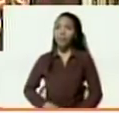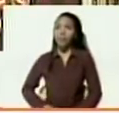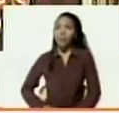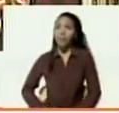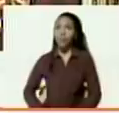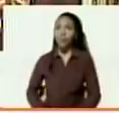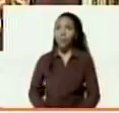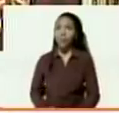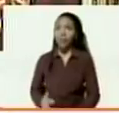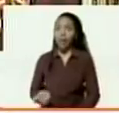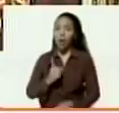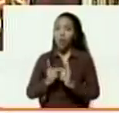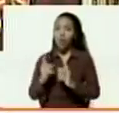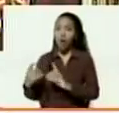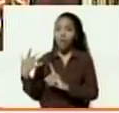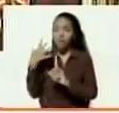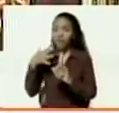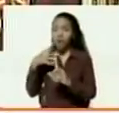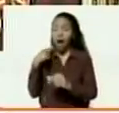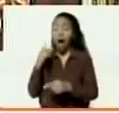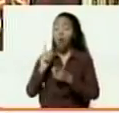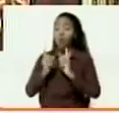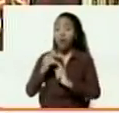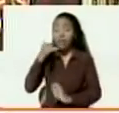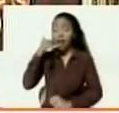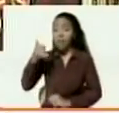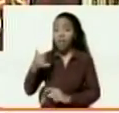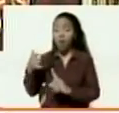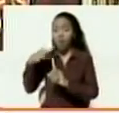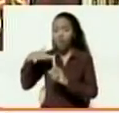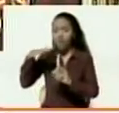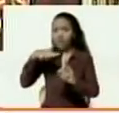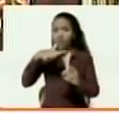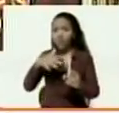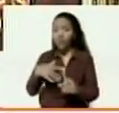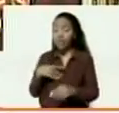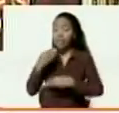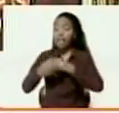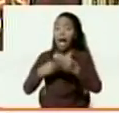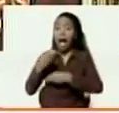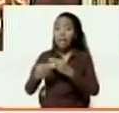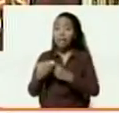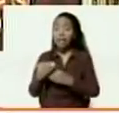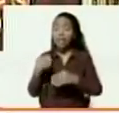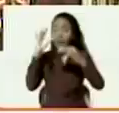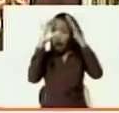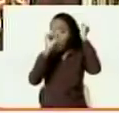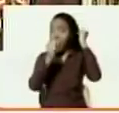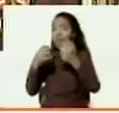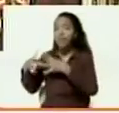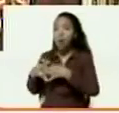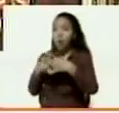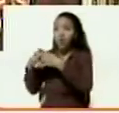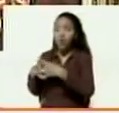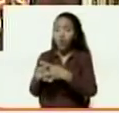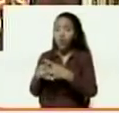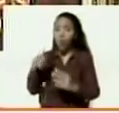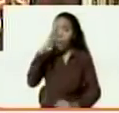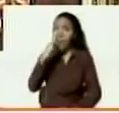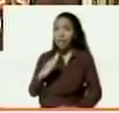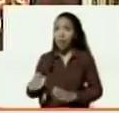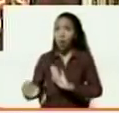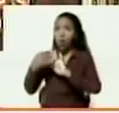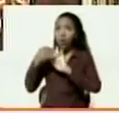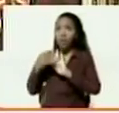amenazas, las llamadas telefónicas, la persecución que se hace desde la Embajada de Estados Unidos en Brasil contra esos